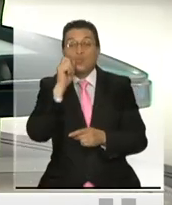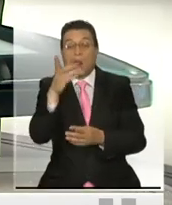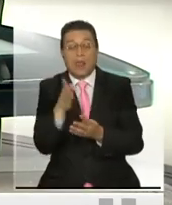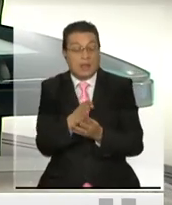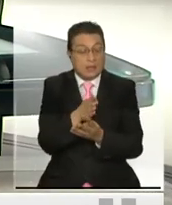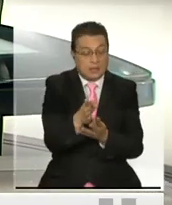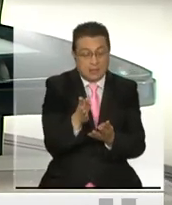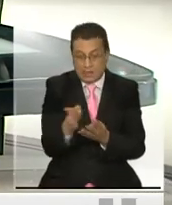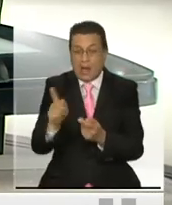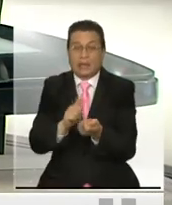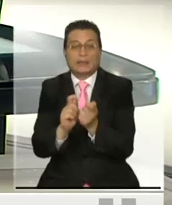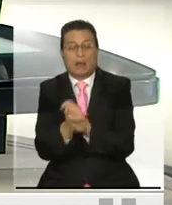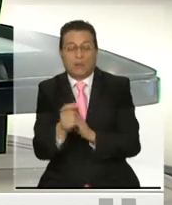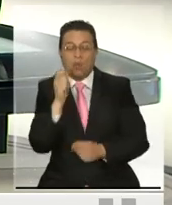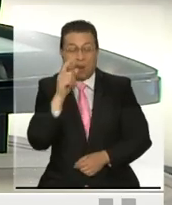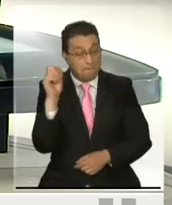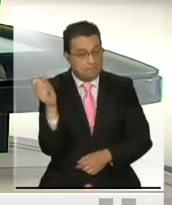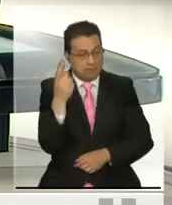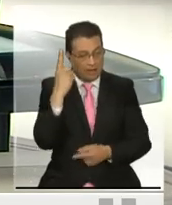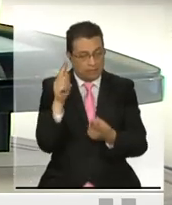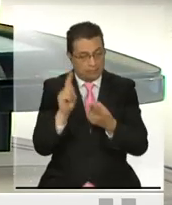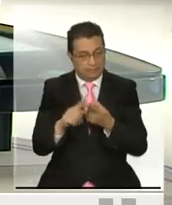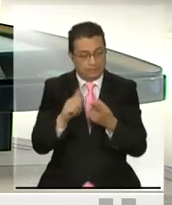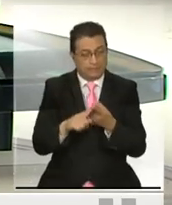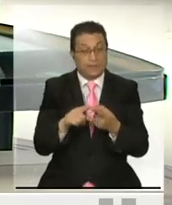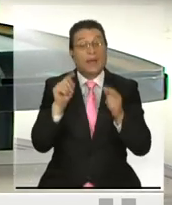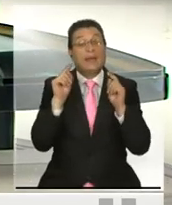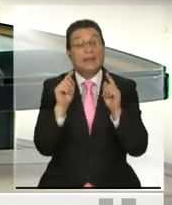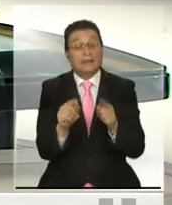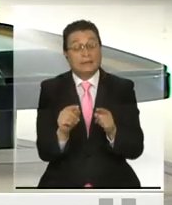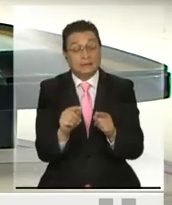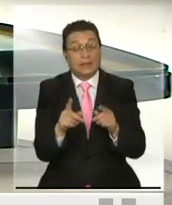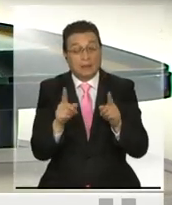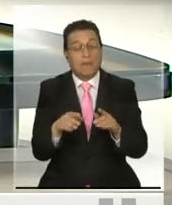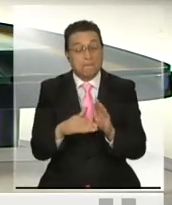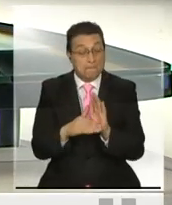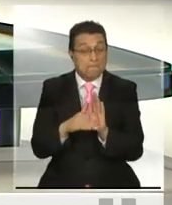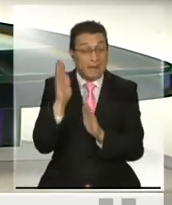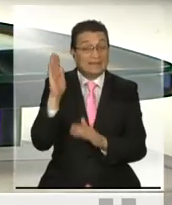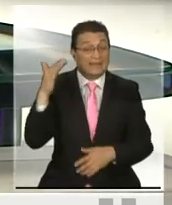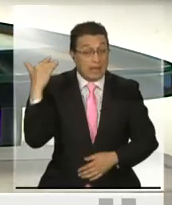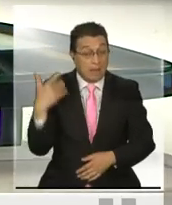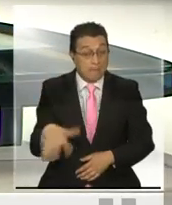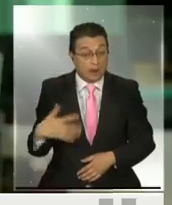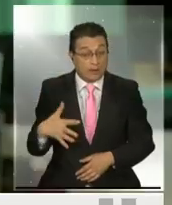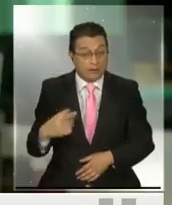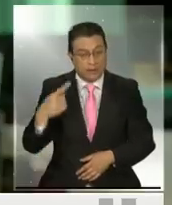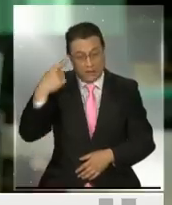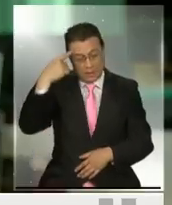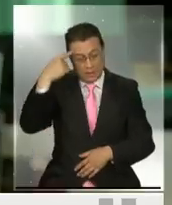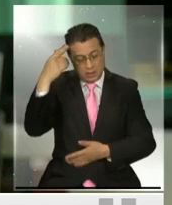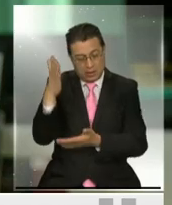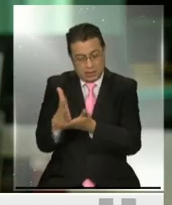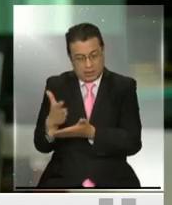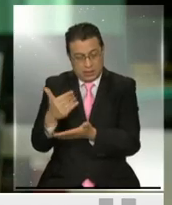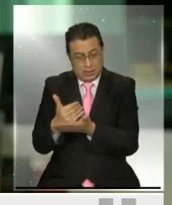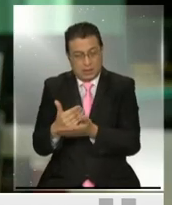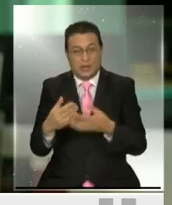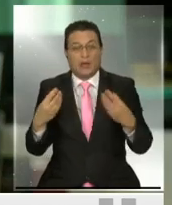país este yo creo que el primer punto y en ese sentido y que quizás lo más importante es pensar en términos de